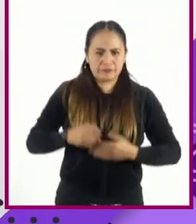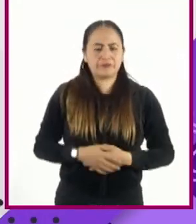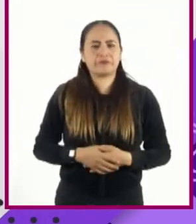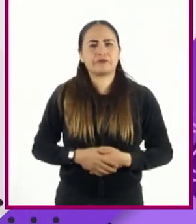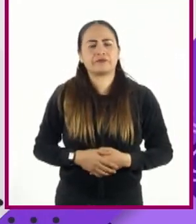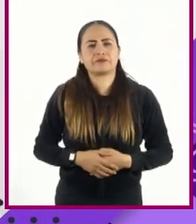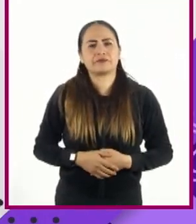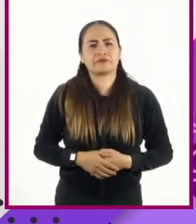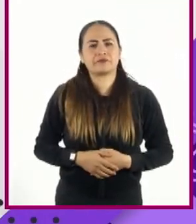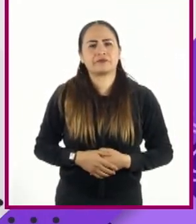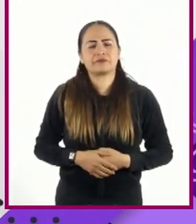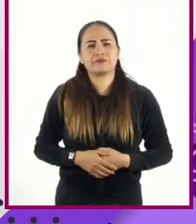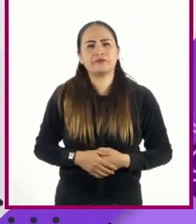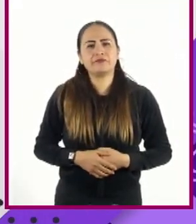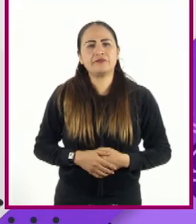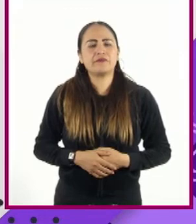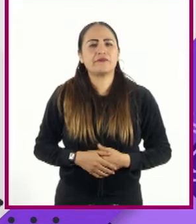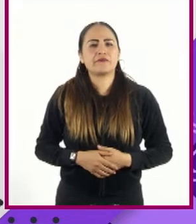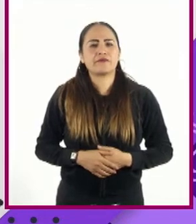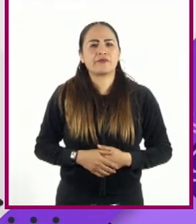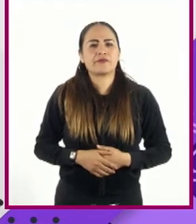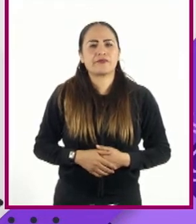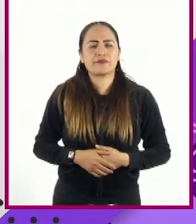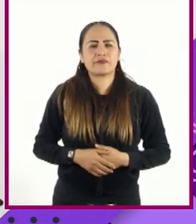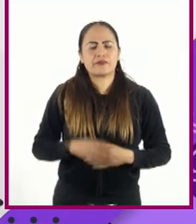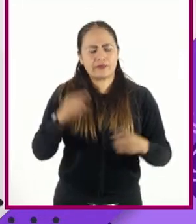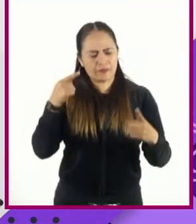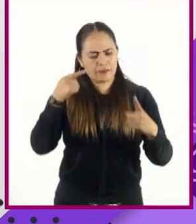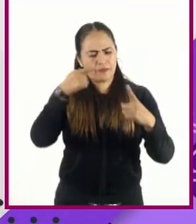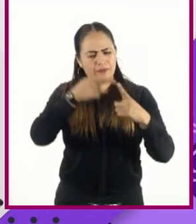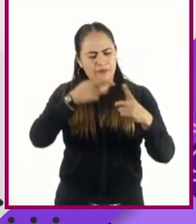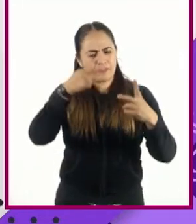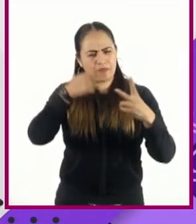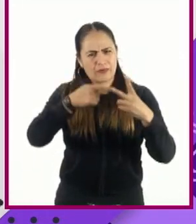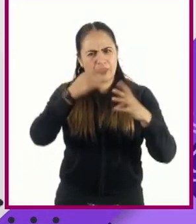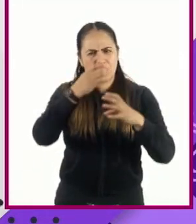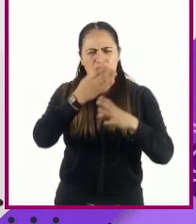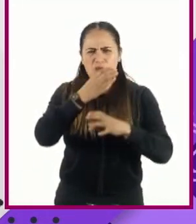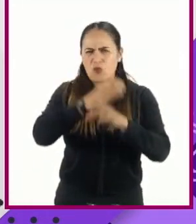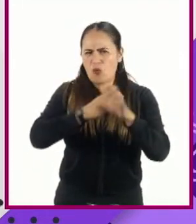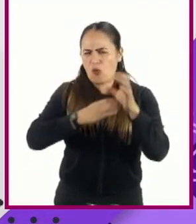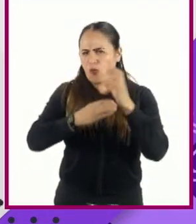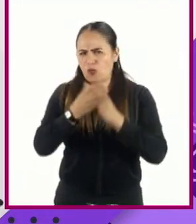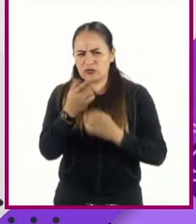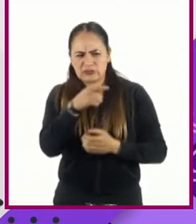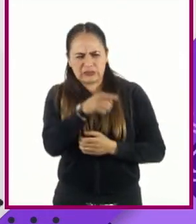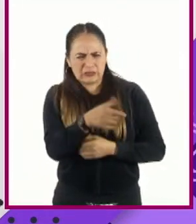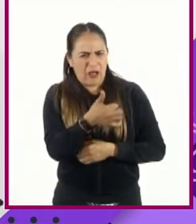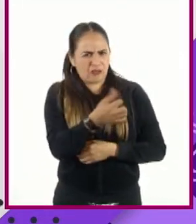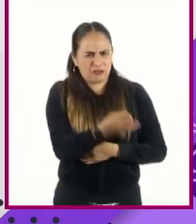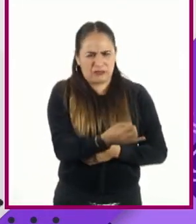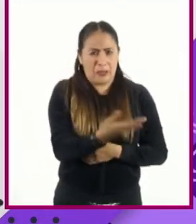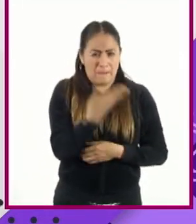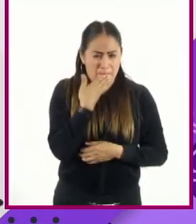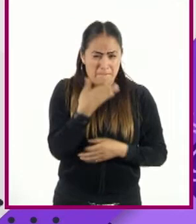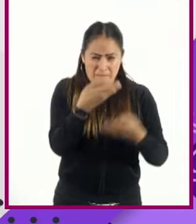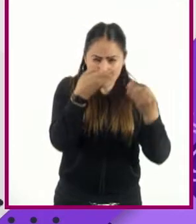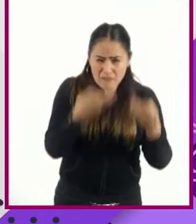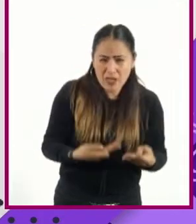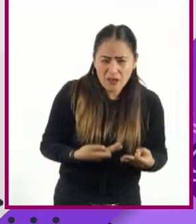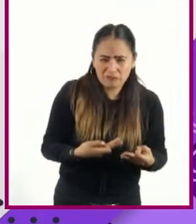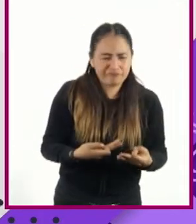de un diagnóstico adecuado, aceptar los retos que plantean las cosas como son en su imperfección, conocer